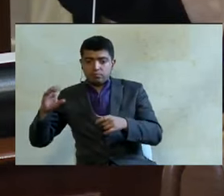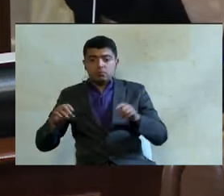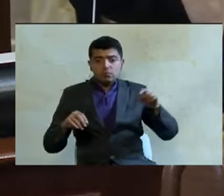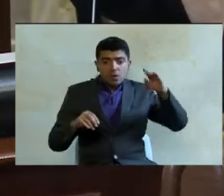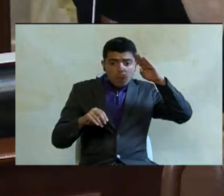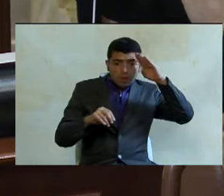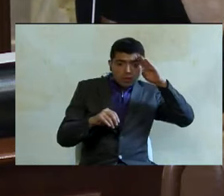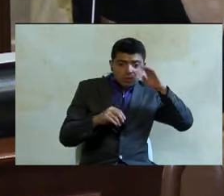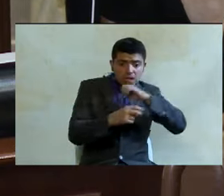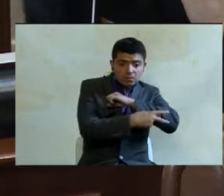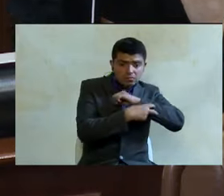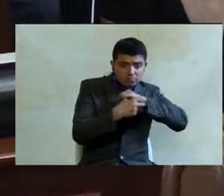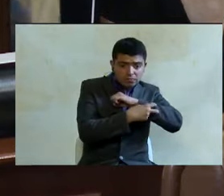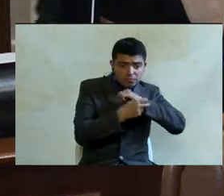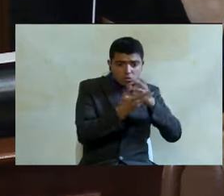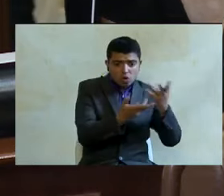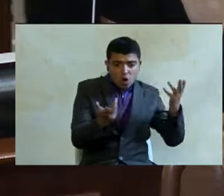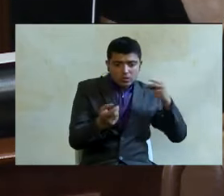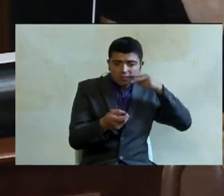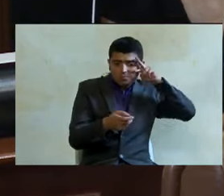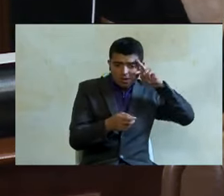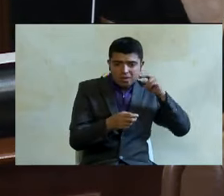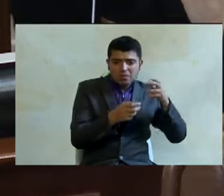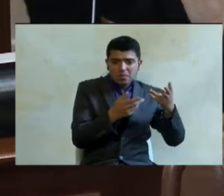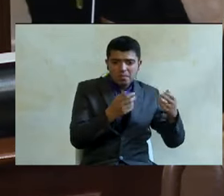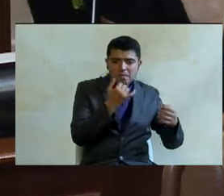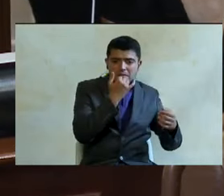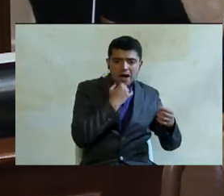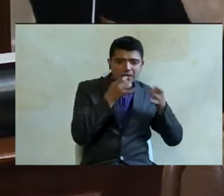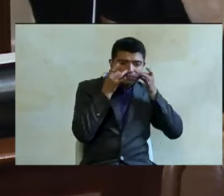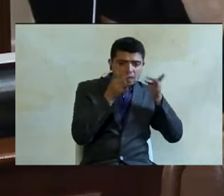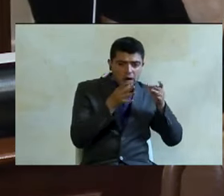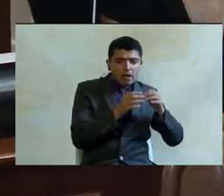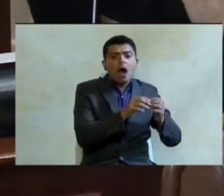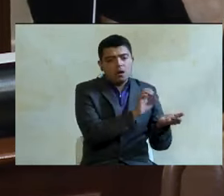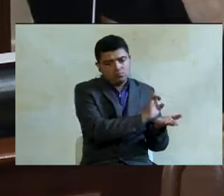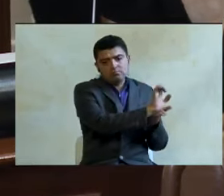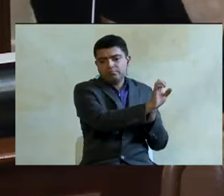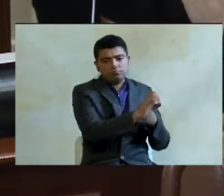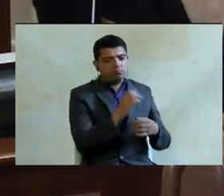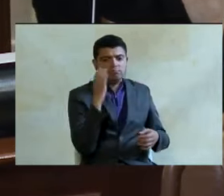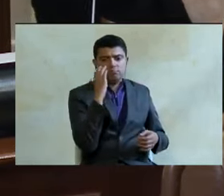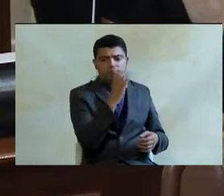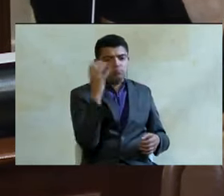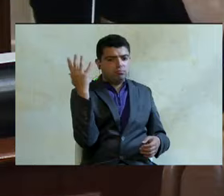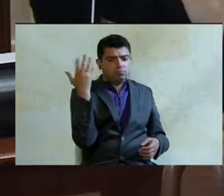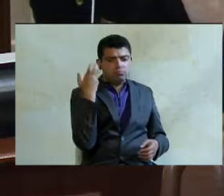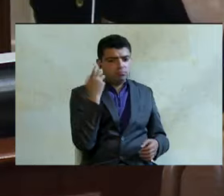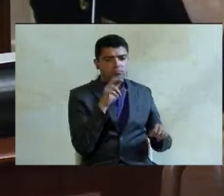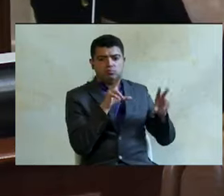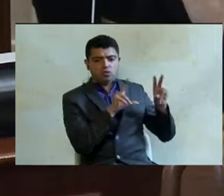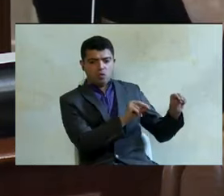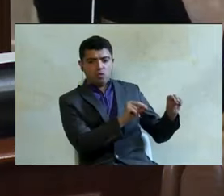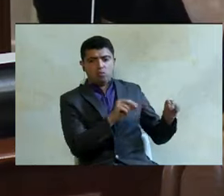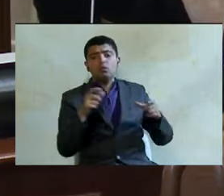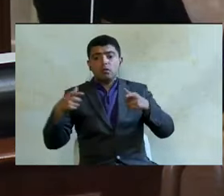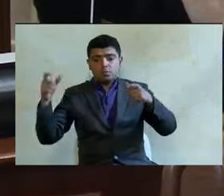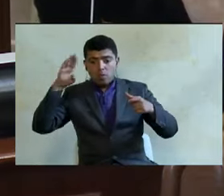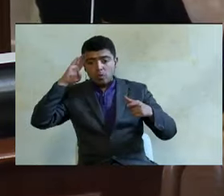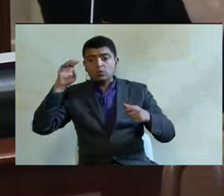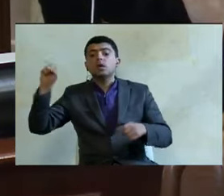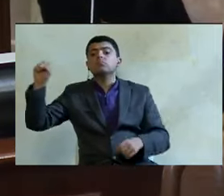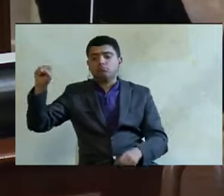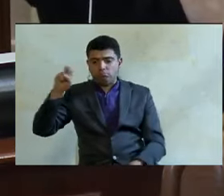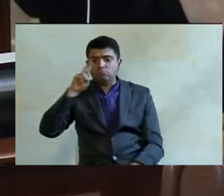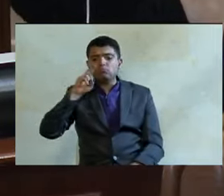este beneficio de tal manera que le pido a la cámara humildemente que apoyemos a nuestros policías de la patria gracias